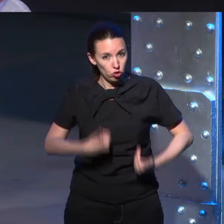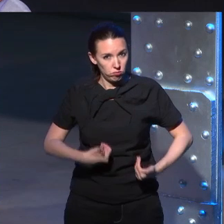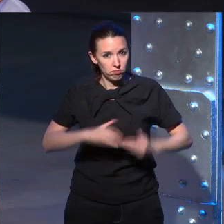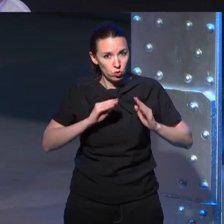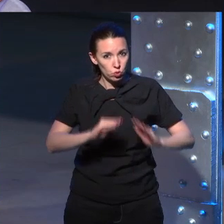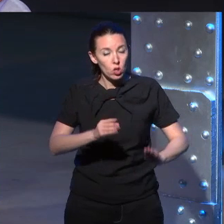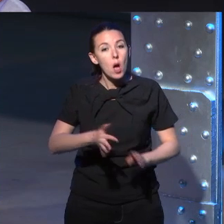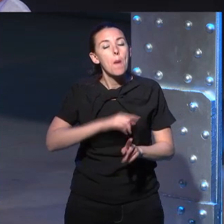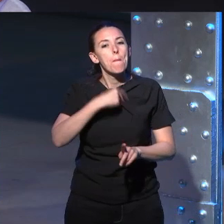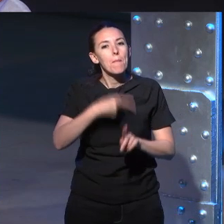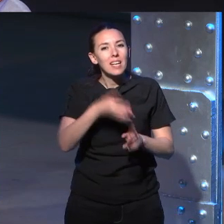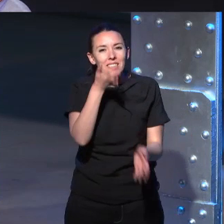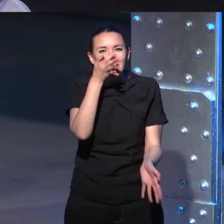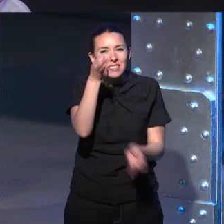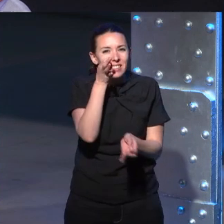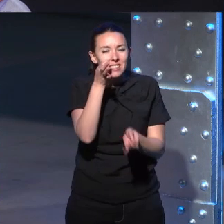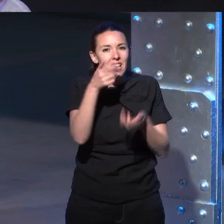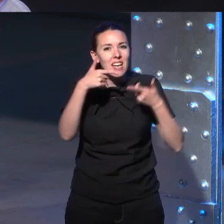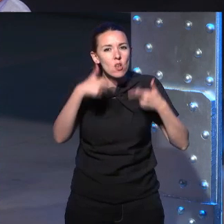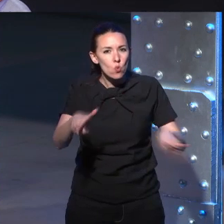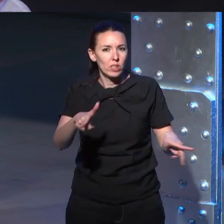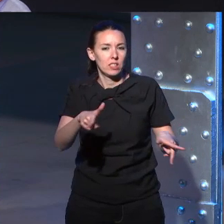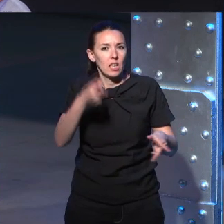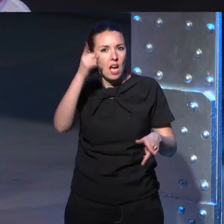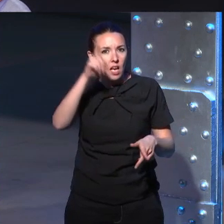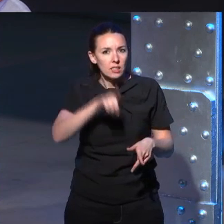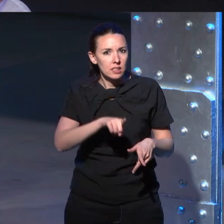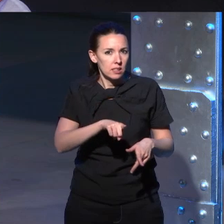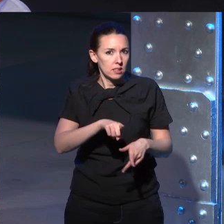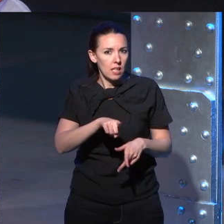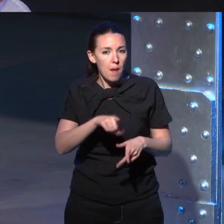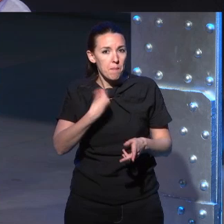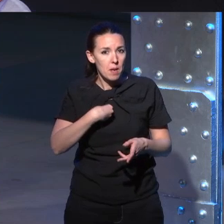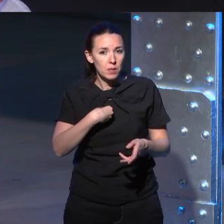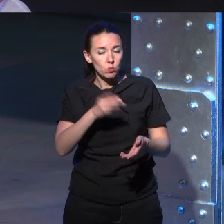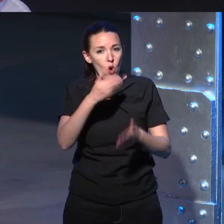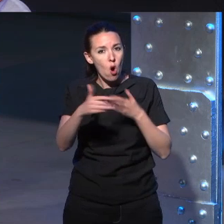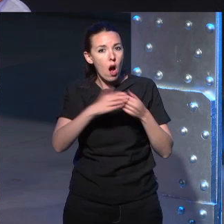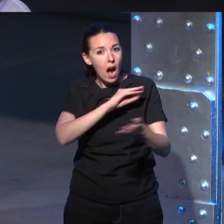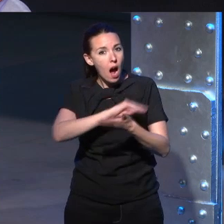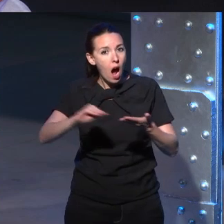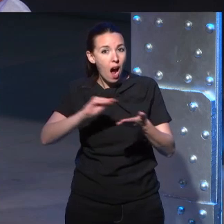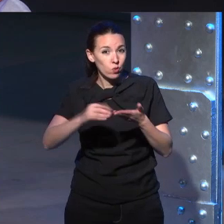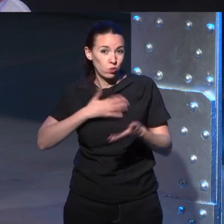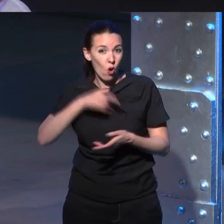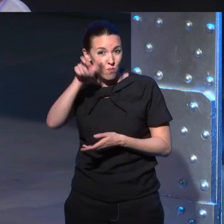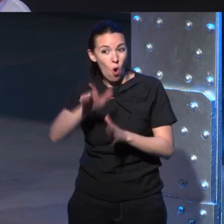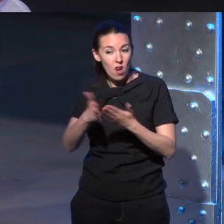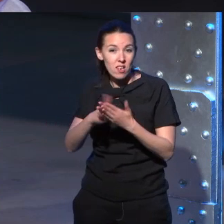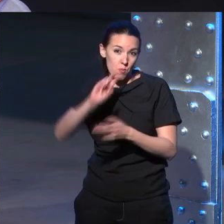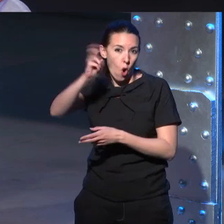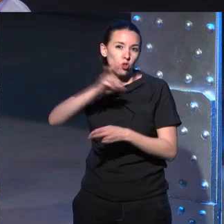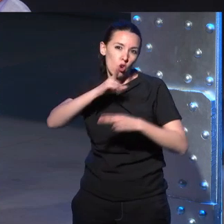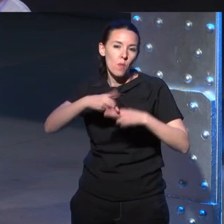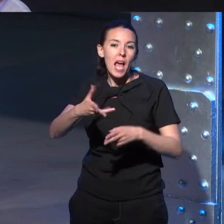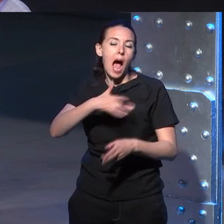todo, en la precisión lingüística y los modismos con los que el autor de Amores Perros define